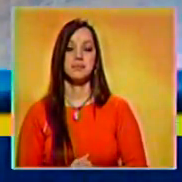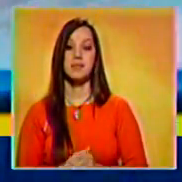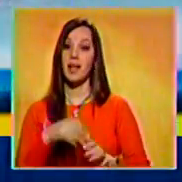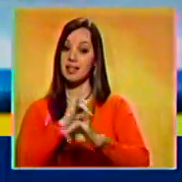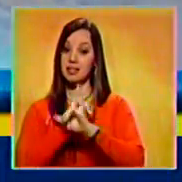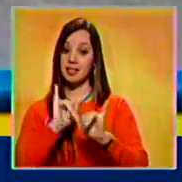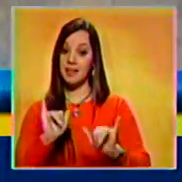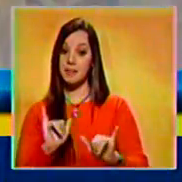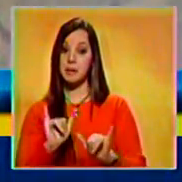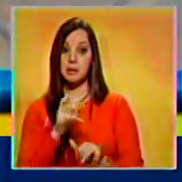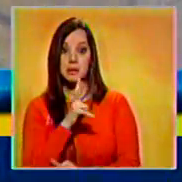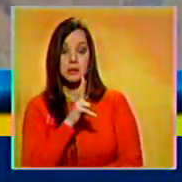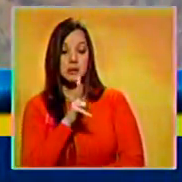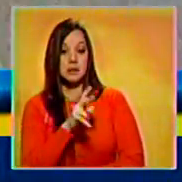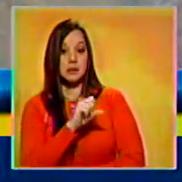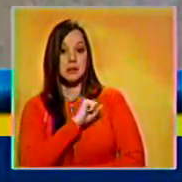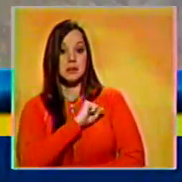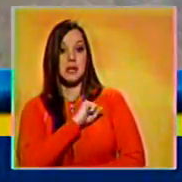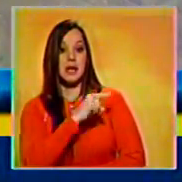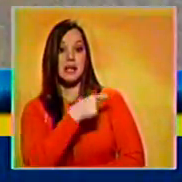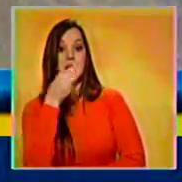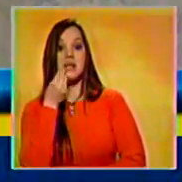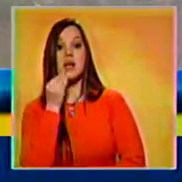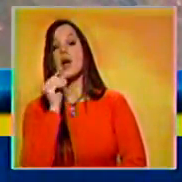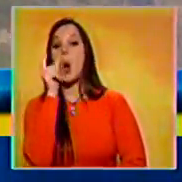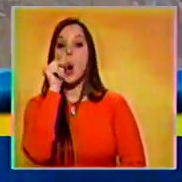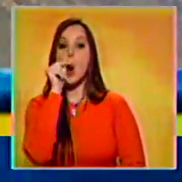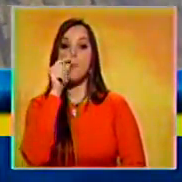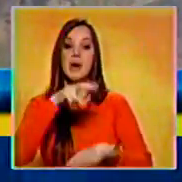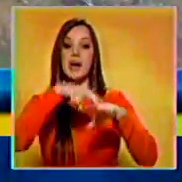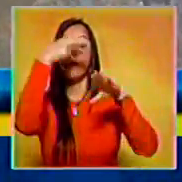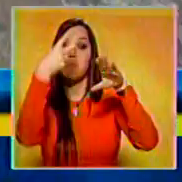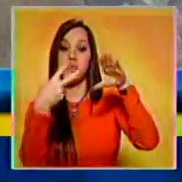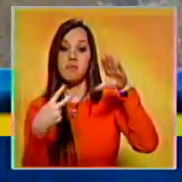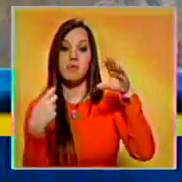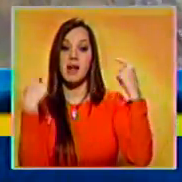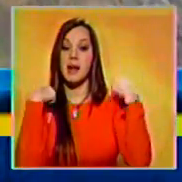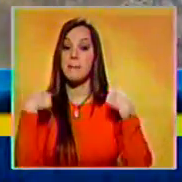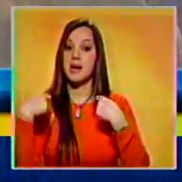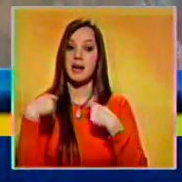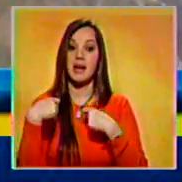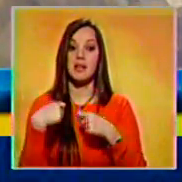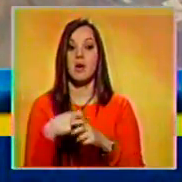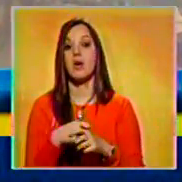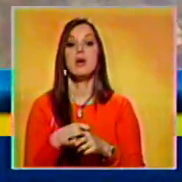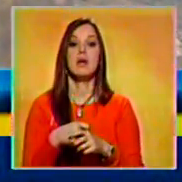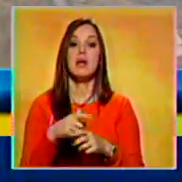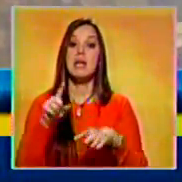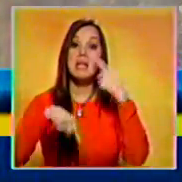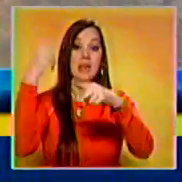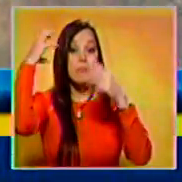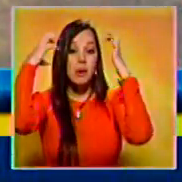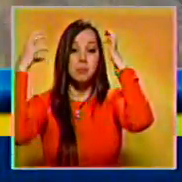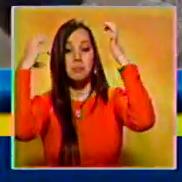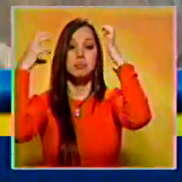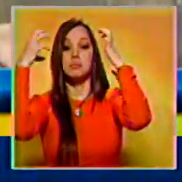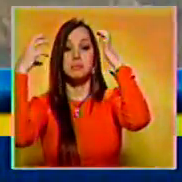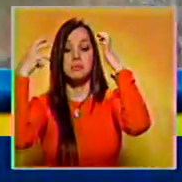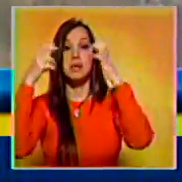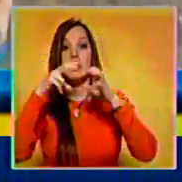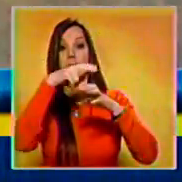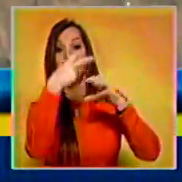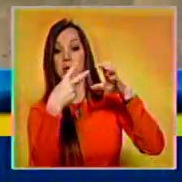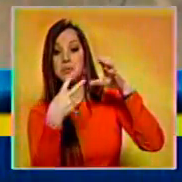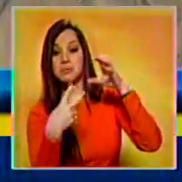Terminamos con el aterrador momento que vivió este hombre que se lanzó al vacío en paracaídas y a los pocos segundos sufrió convulsiones. Y cuando iba en